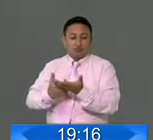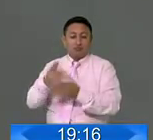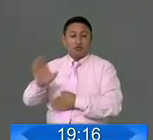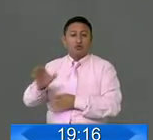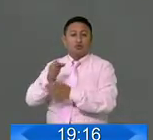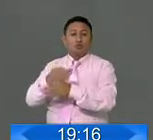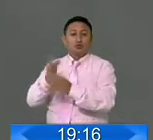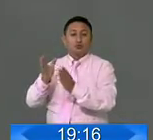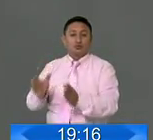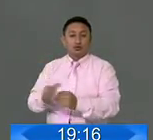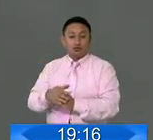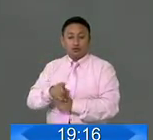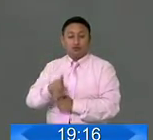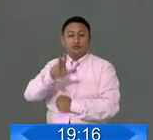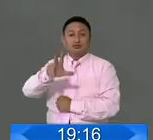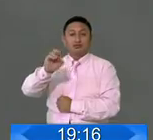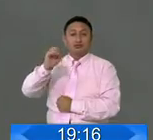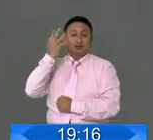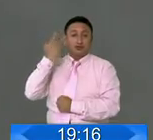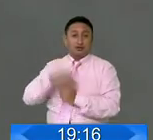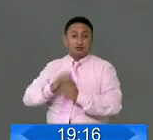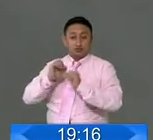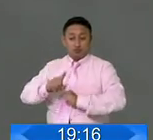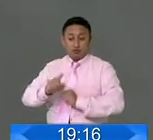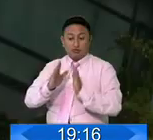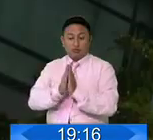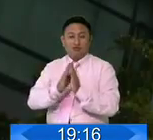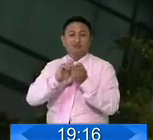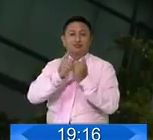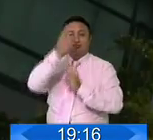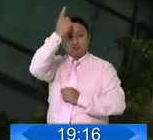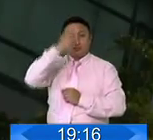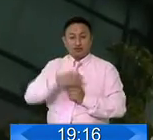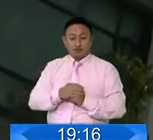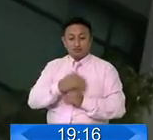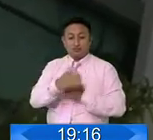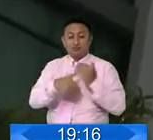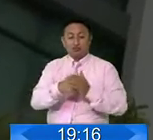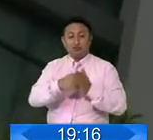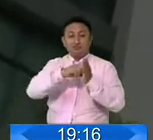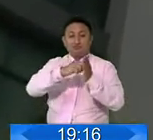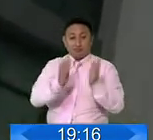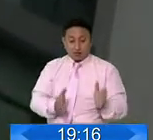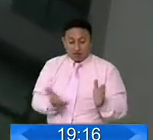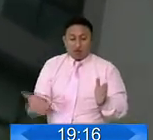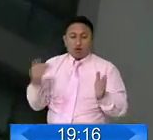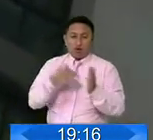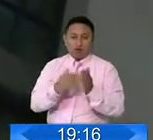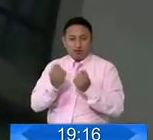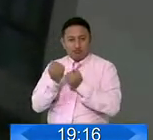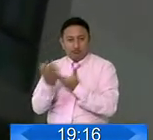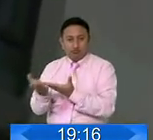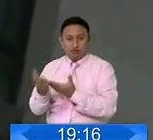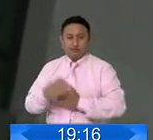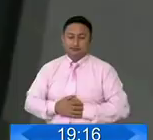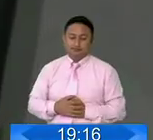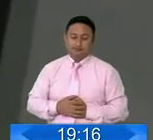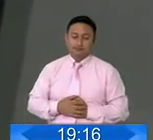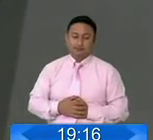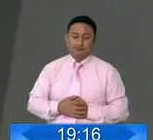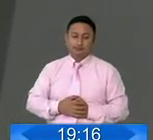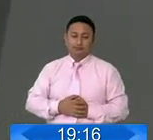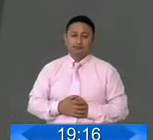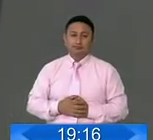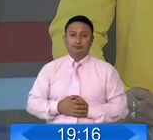funcionarios involucrados tienen 30 días para apelar y luego la Contraloría se pronunciará, informó